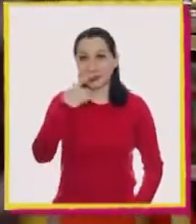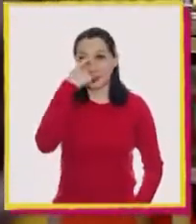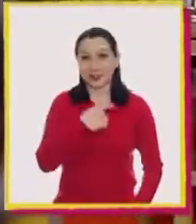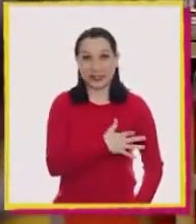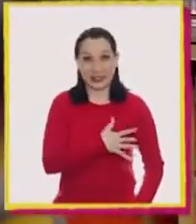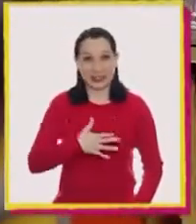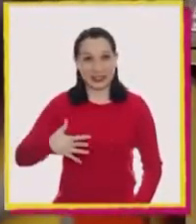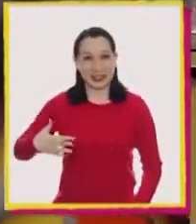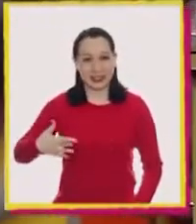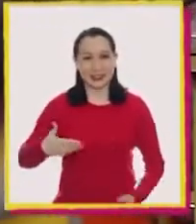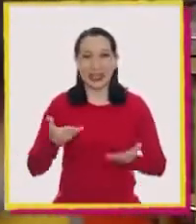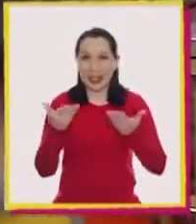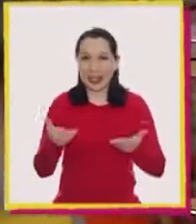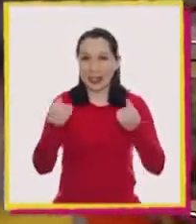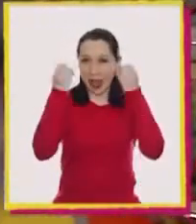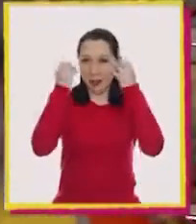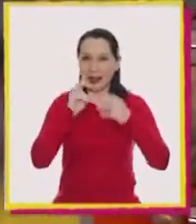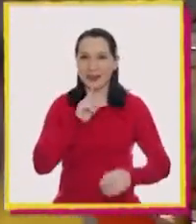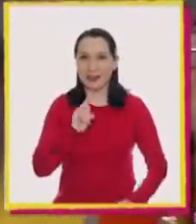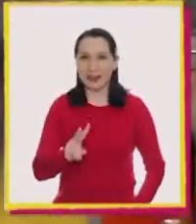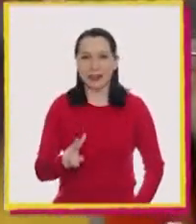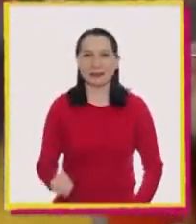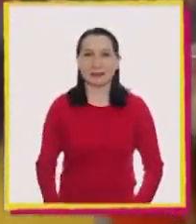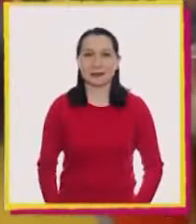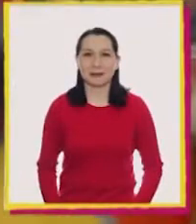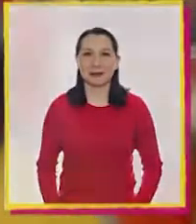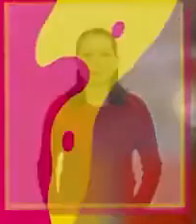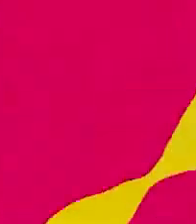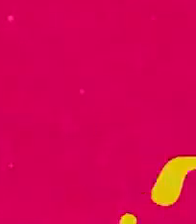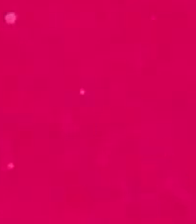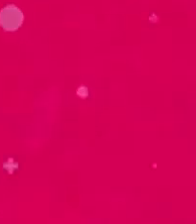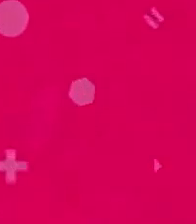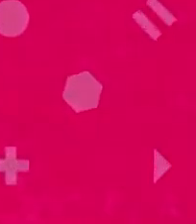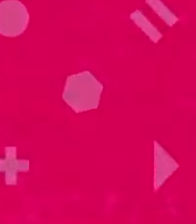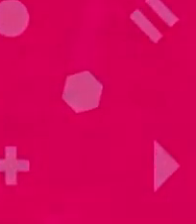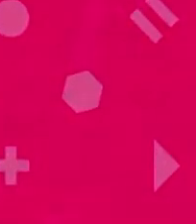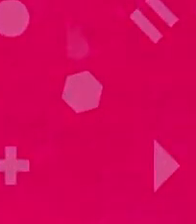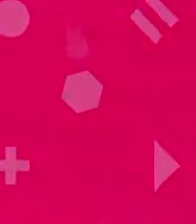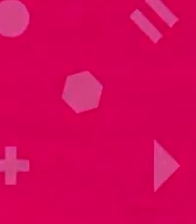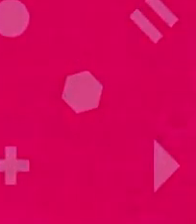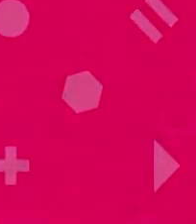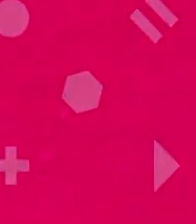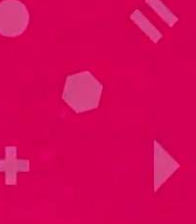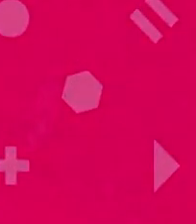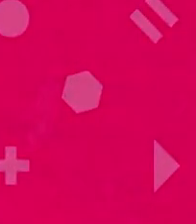¡Vamos! Soy Trini y esto es Aprendo TV.